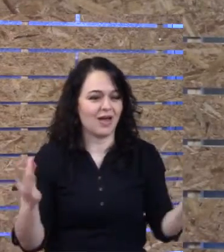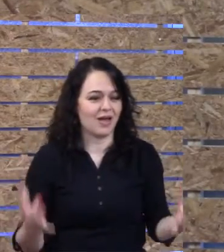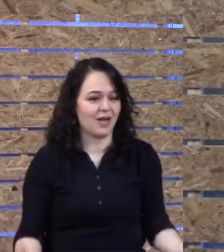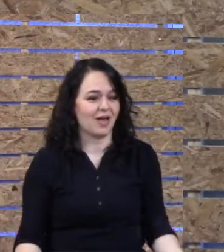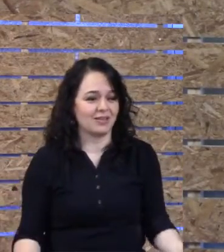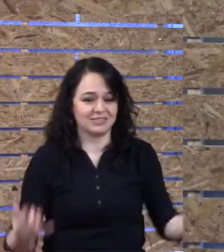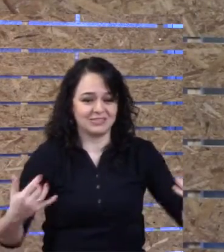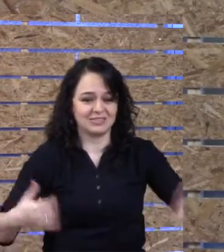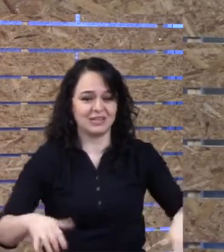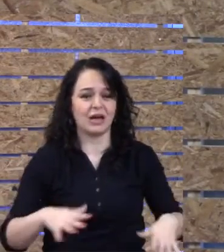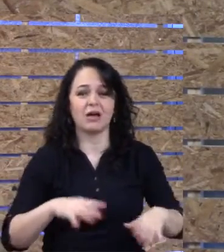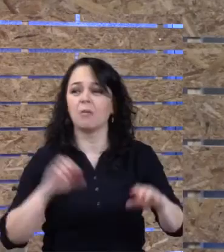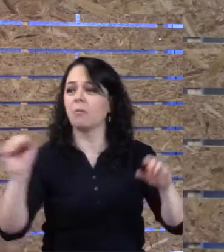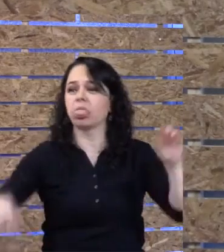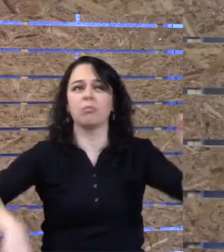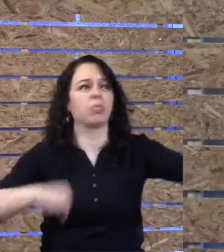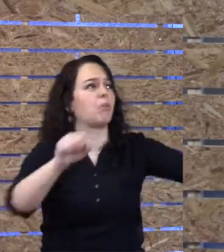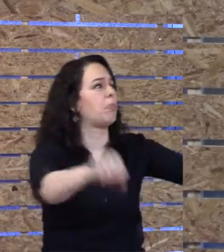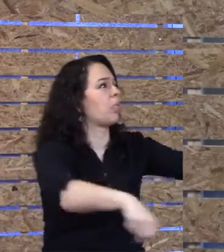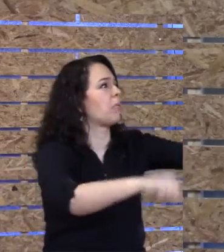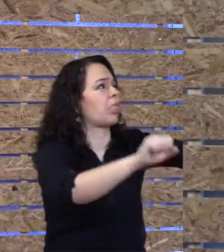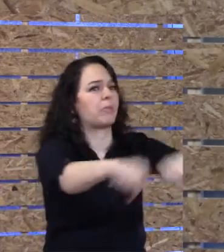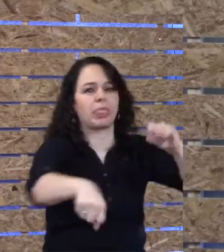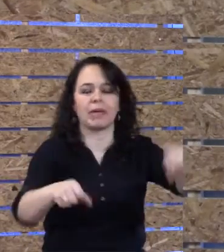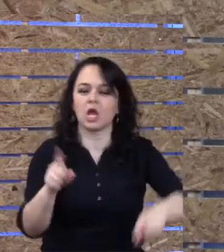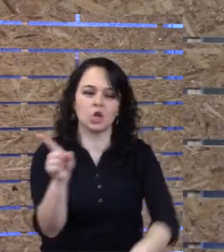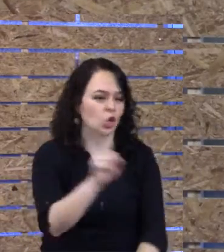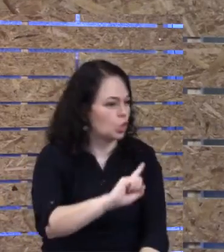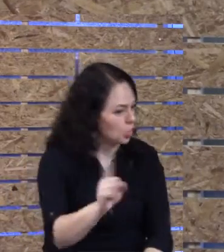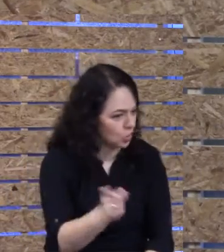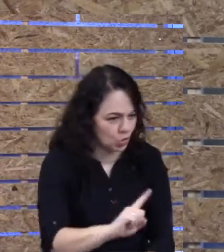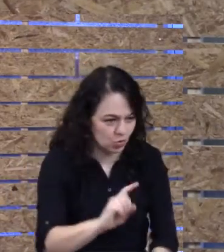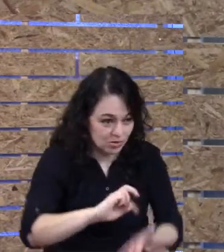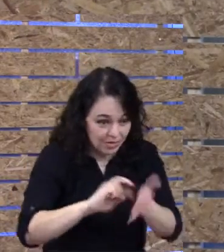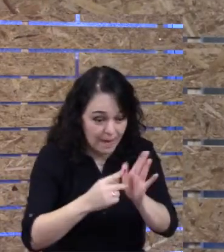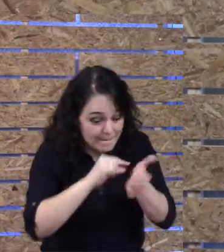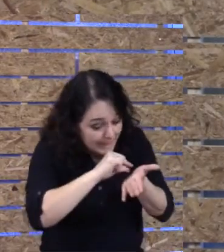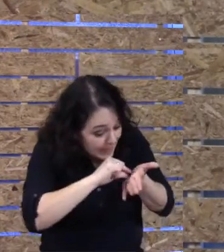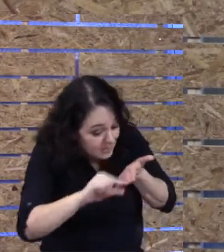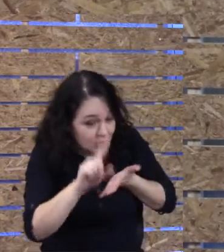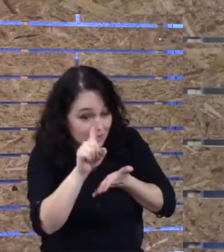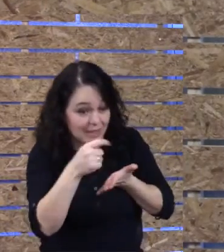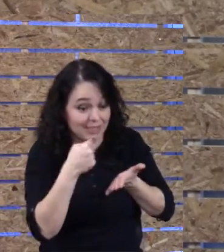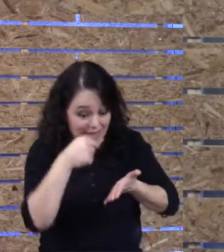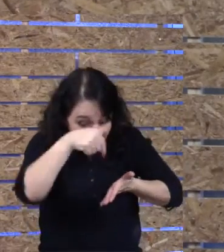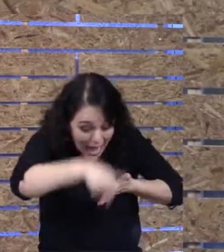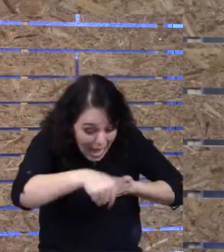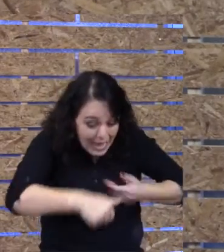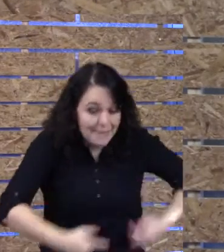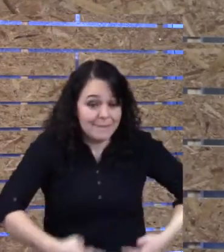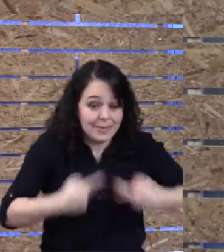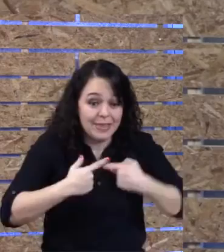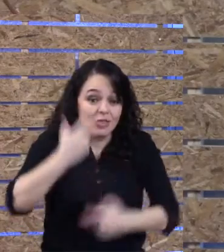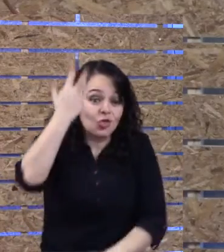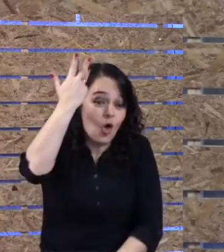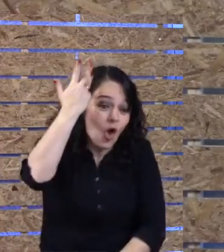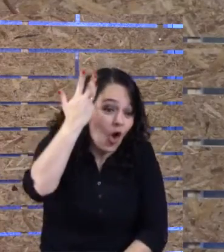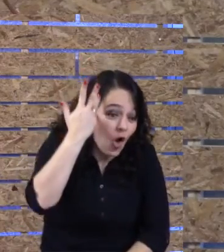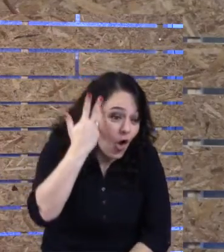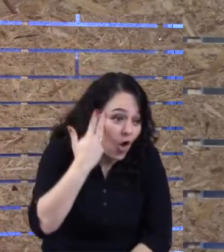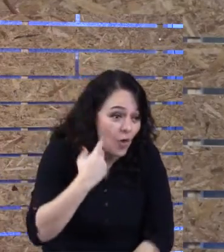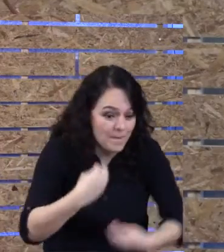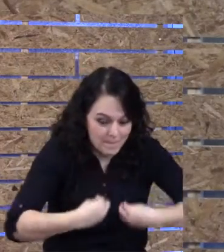verso 6, él nos dice que él tiene la convicción que en esta vida, todos los